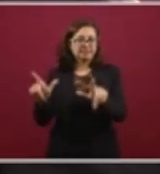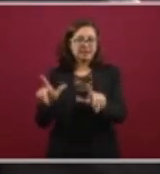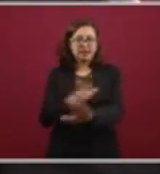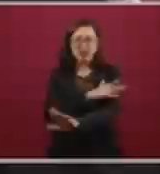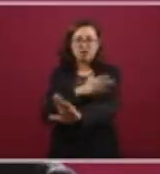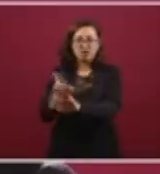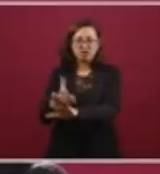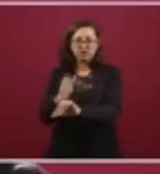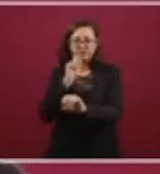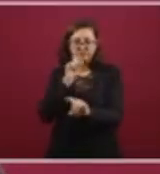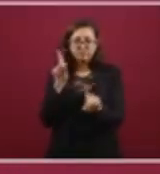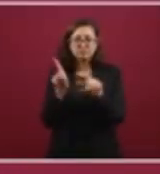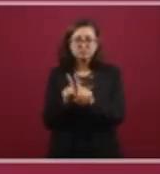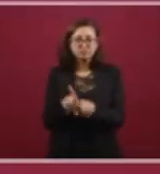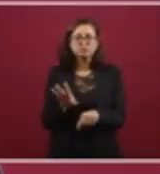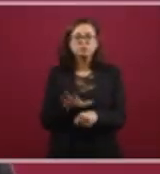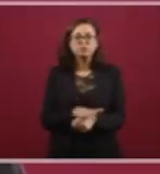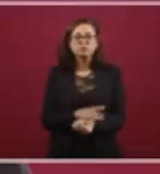se pretendía